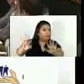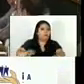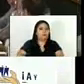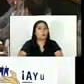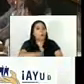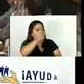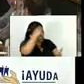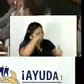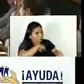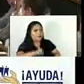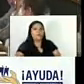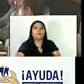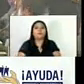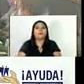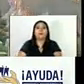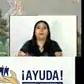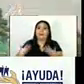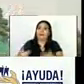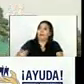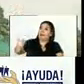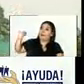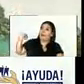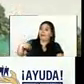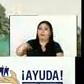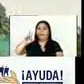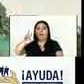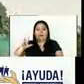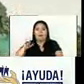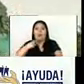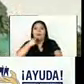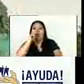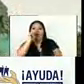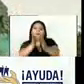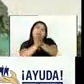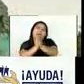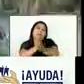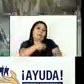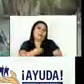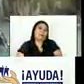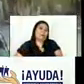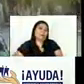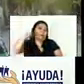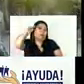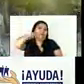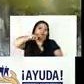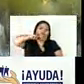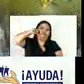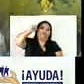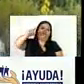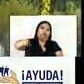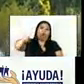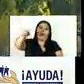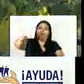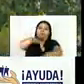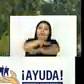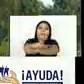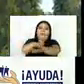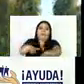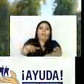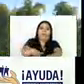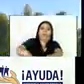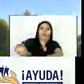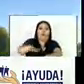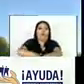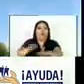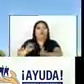Así haremos, presidente. A tres años que el presidente de la República, Nayib Bukele, ordenara demoler las esculturas en el Parque de la